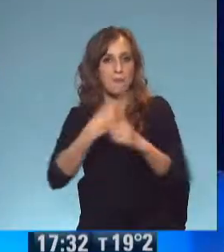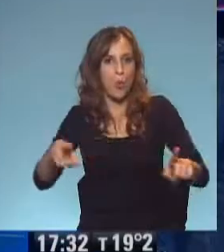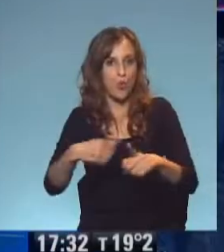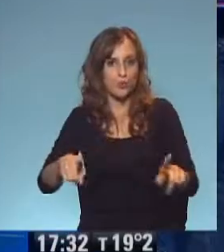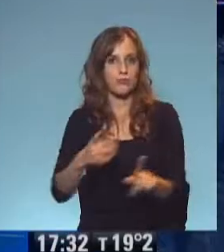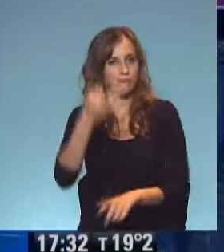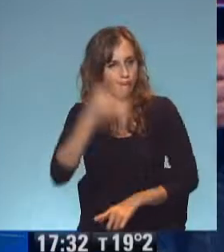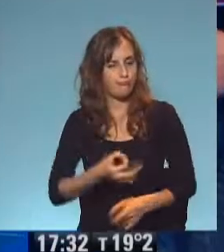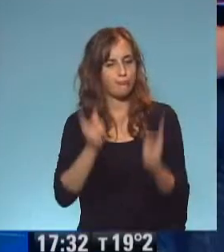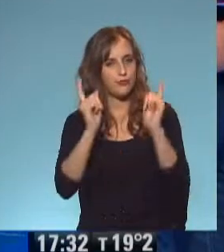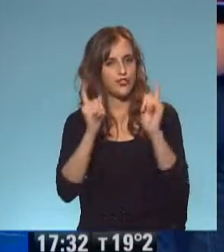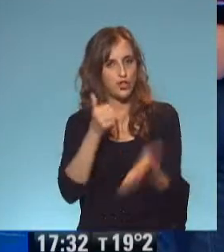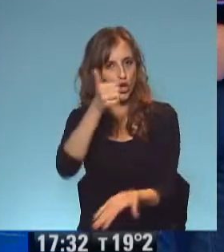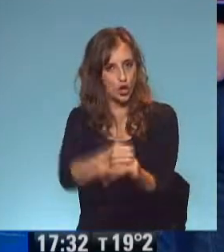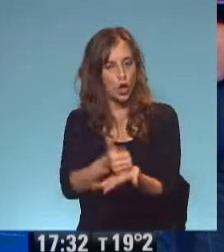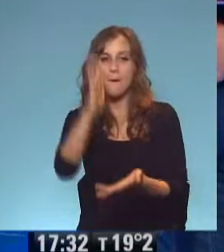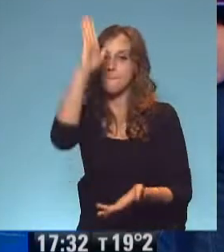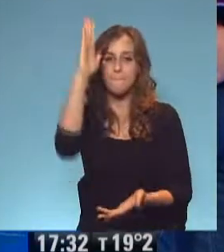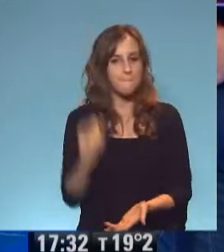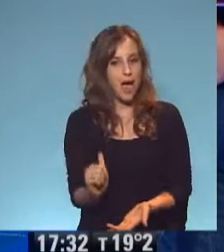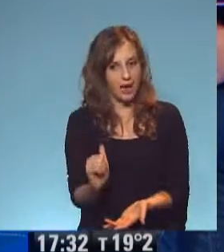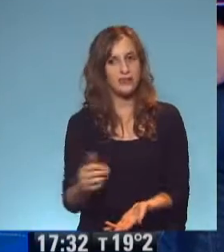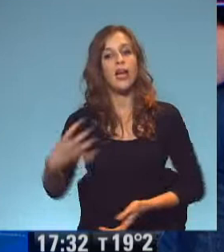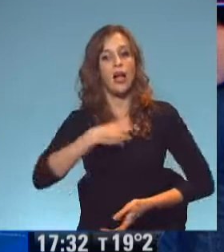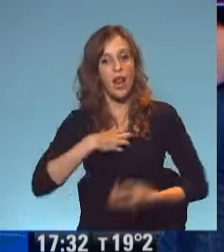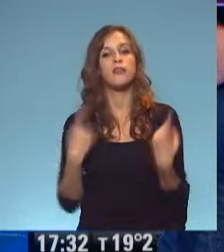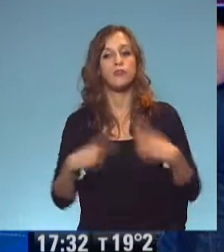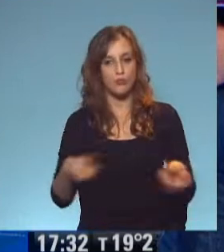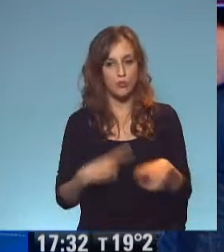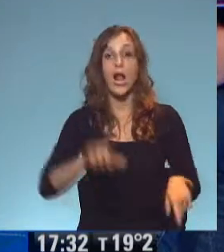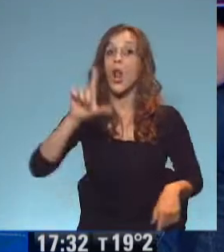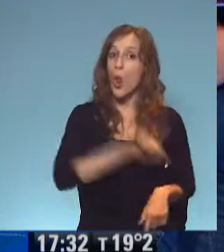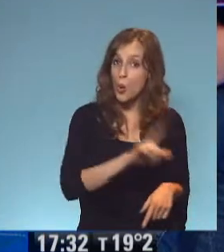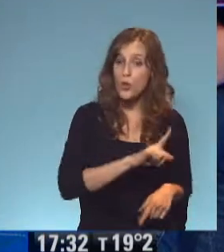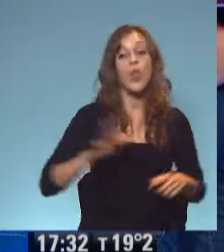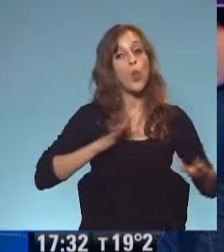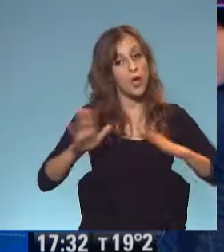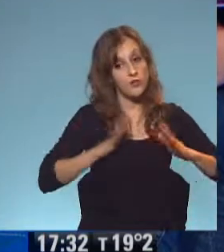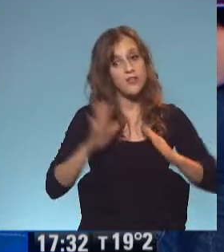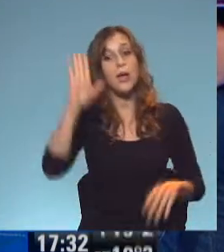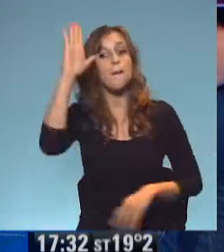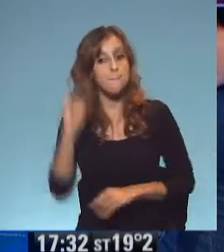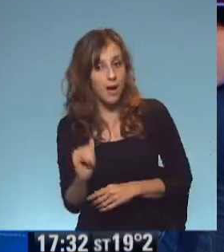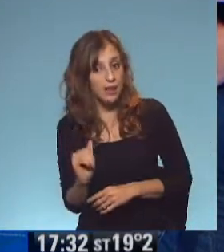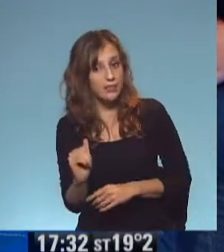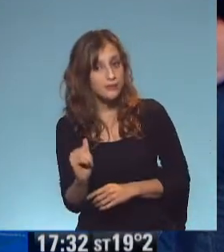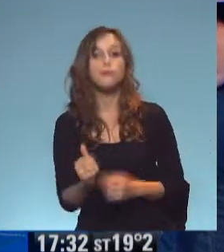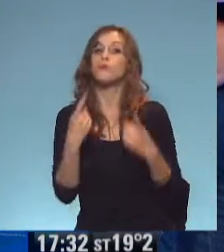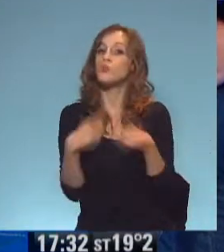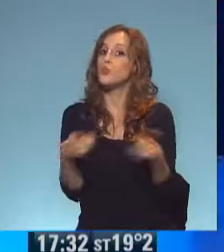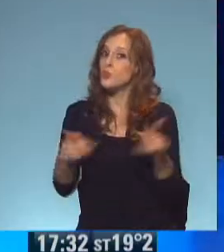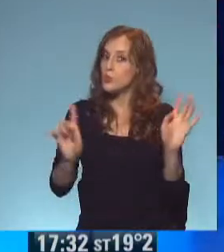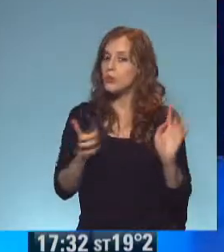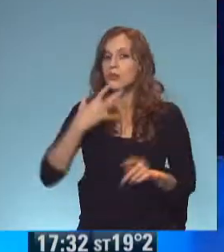Exacto, todos los martes se lo agendan clase de música. Los lunes, clase de educación física. ¿Y quién te dice tenemos alguna otra sorpresa más esta